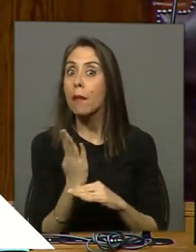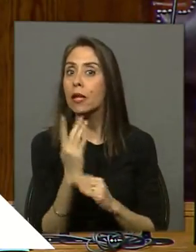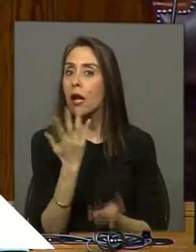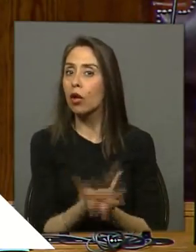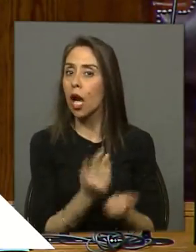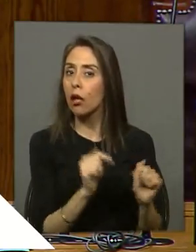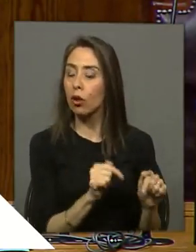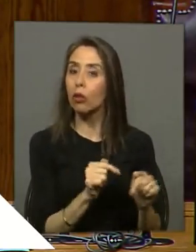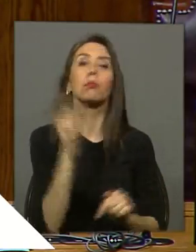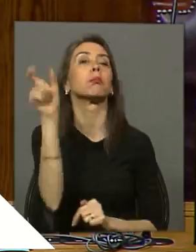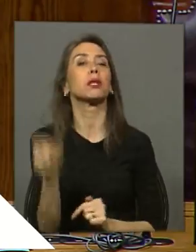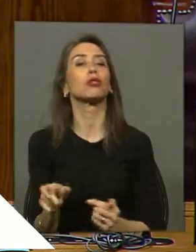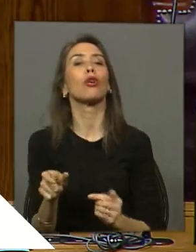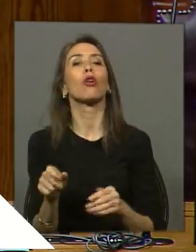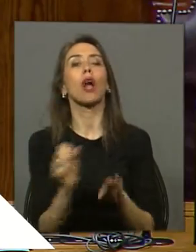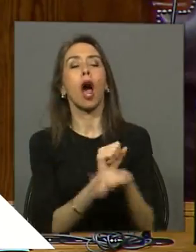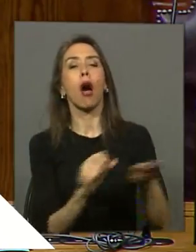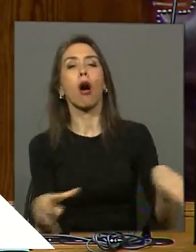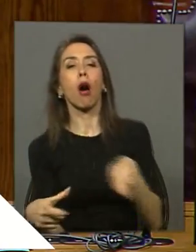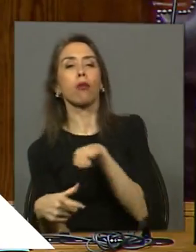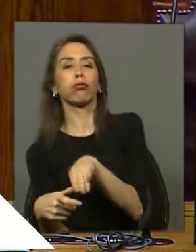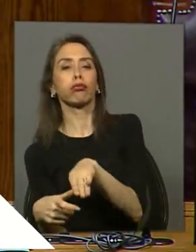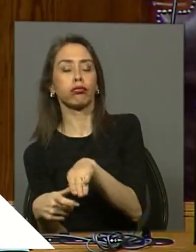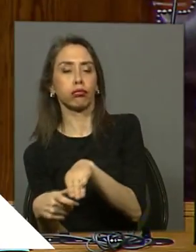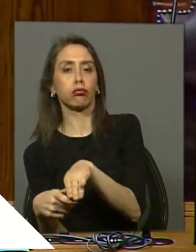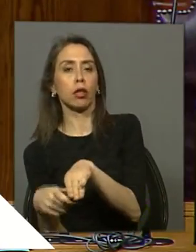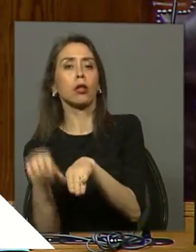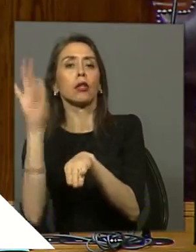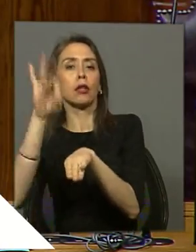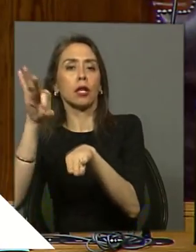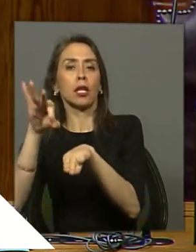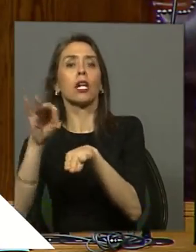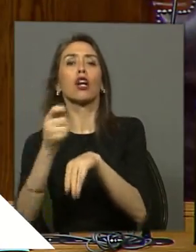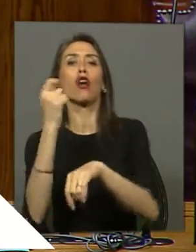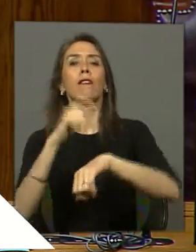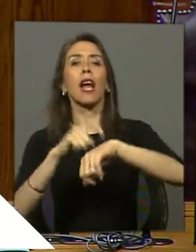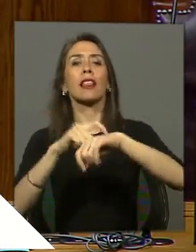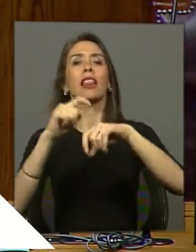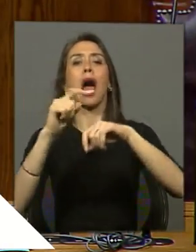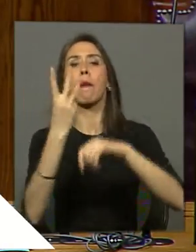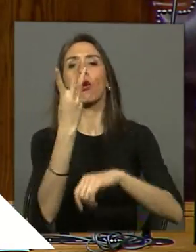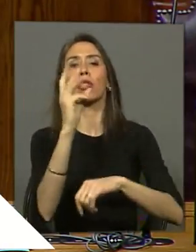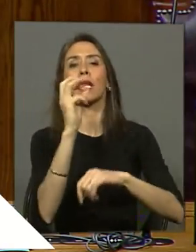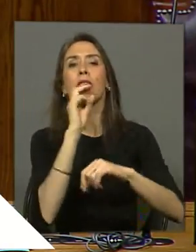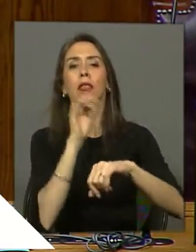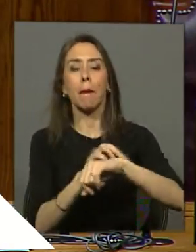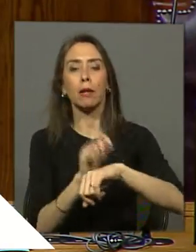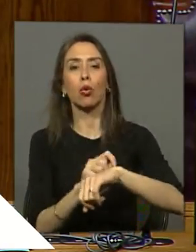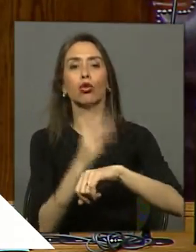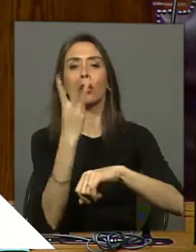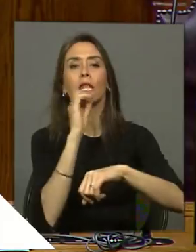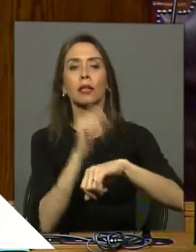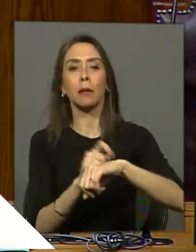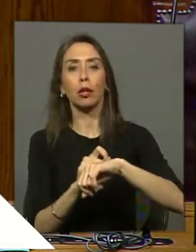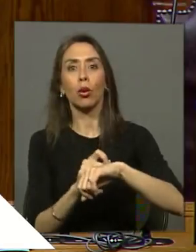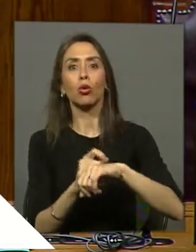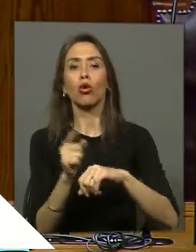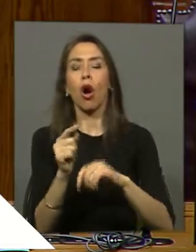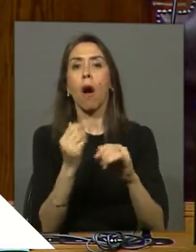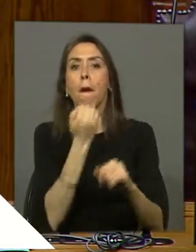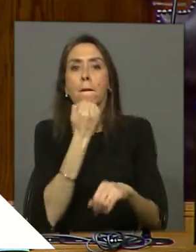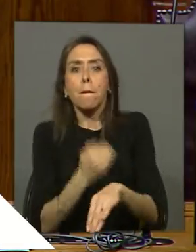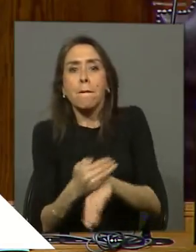en donde un consumidor que está en un estacionamiento que cubra por tramos vencidos, por ejemplo, de 30 minutos, hasta 5 minutos se le cobra a los 30 minutos.